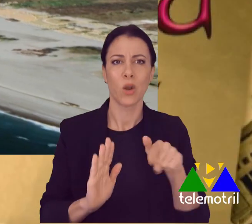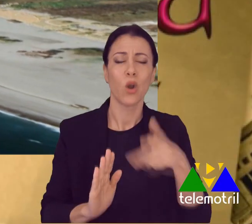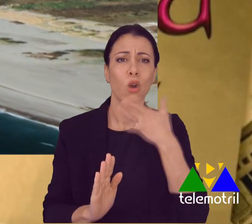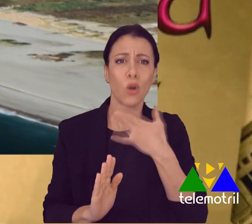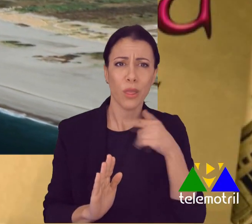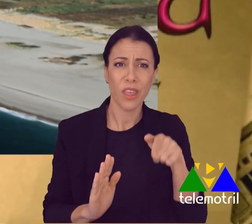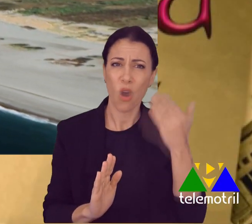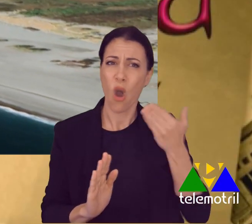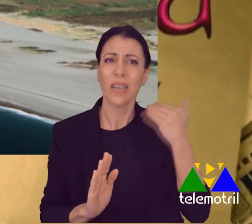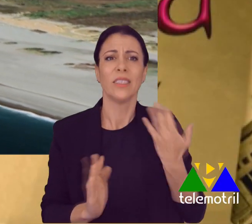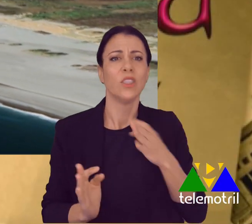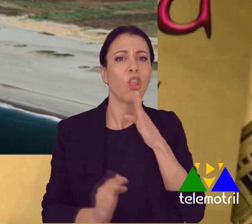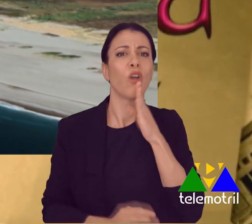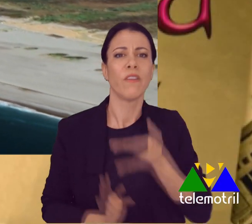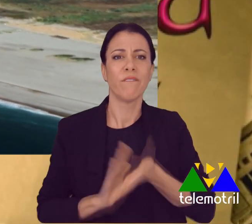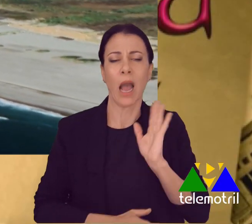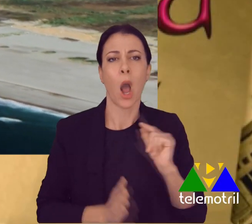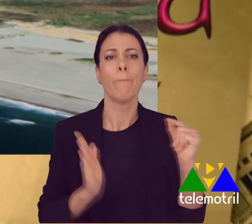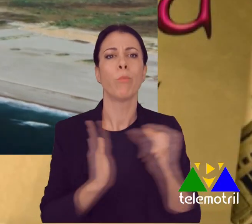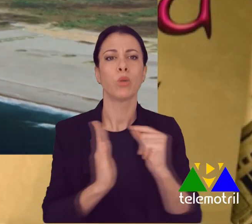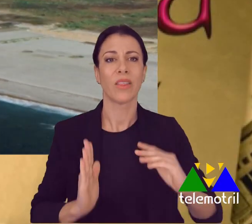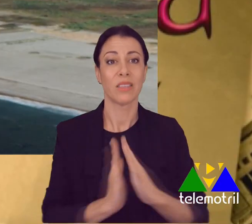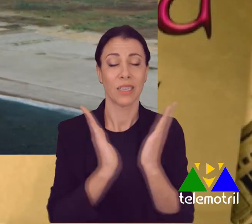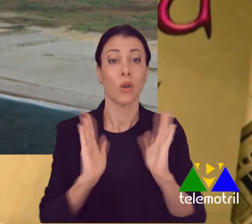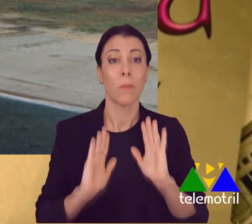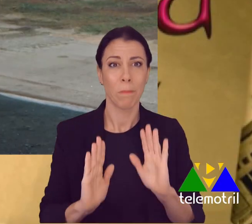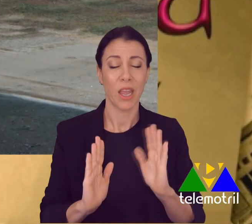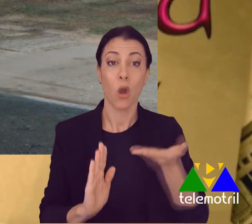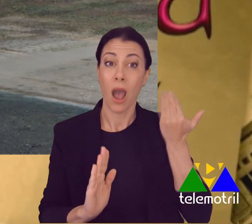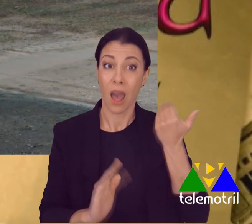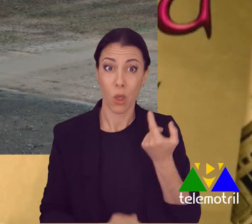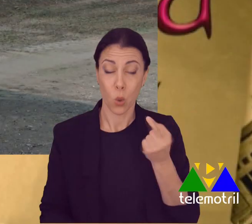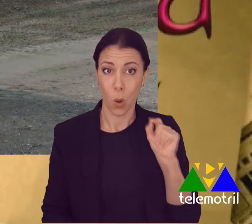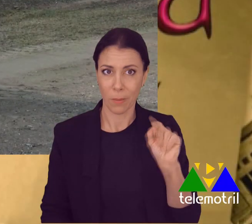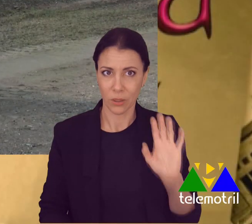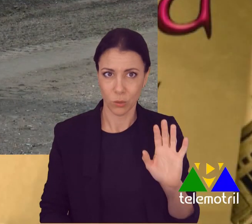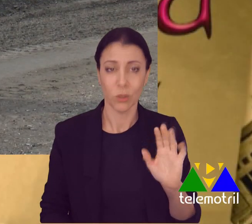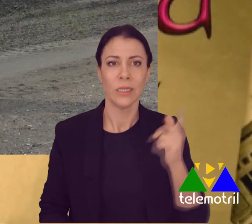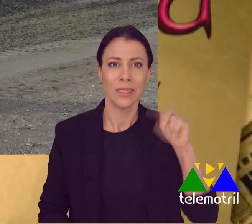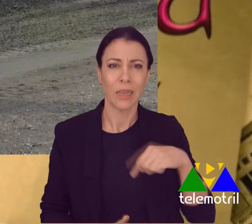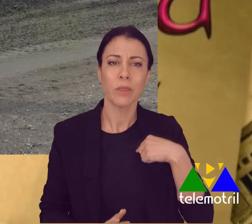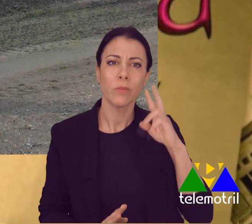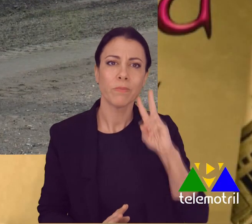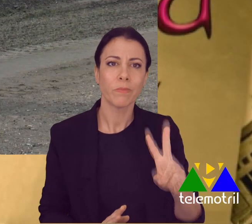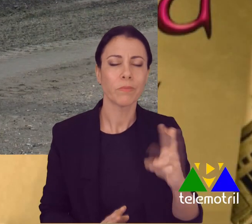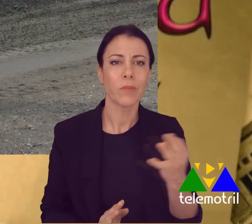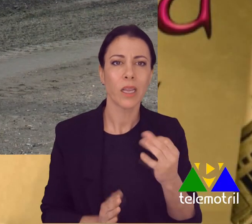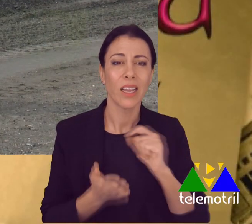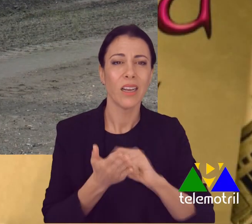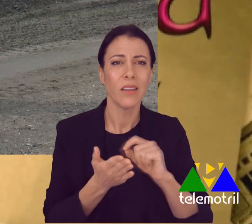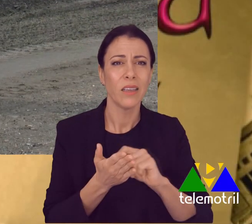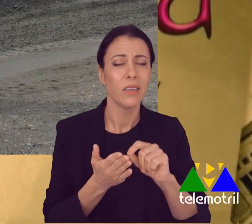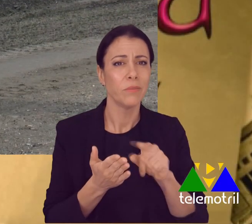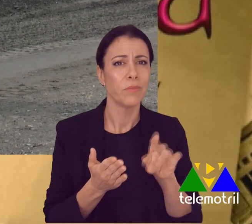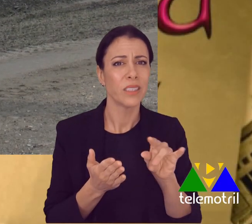Y ahí es donde yo decía la importancia de Tomás de Aquino y Mercado hace unos minutos, porque él también escribía, ¿no? Lo que